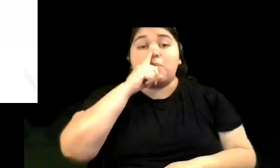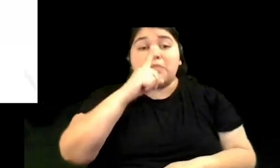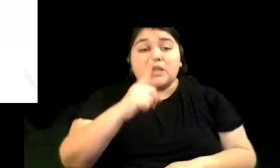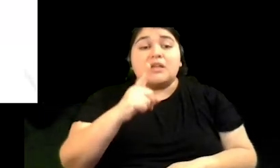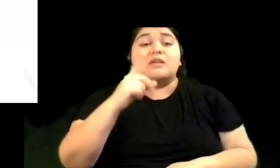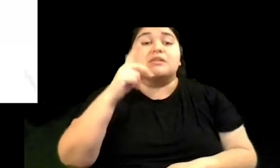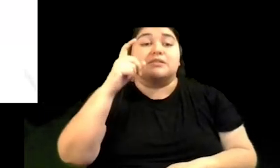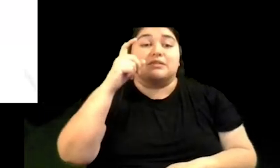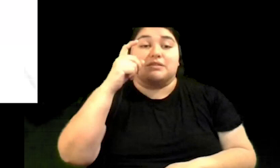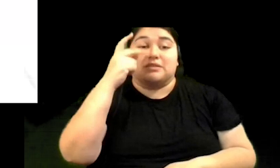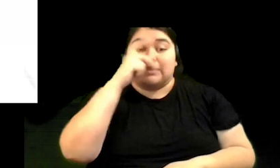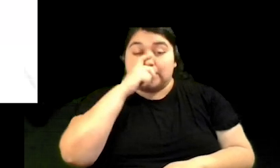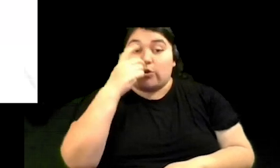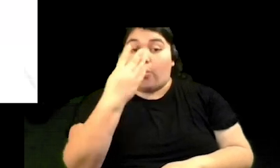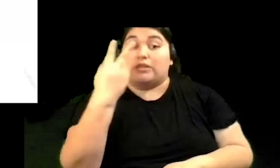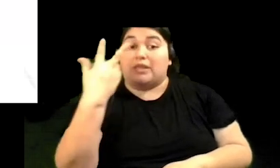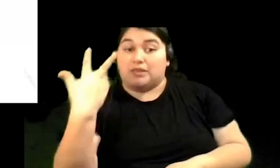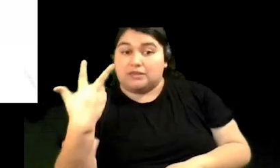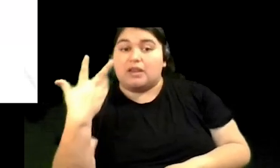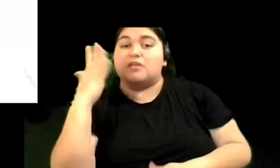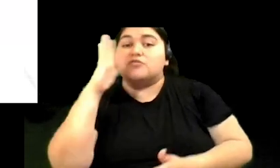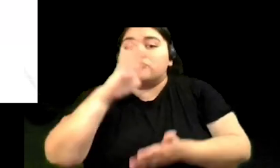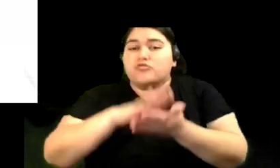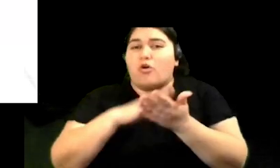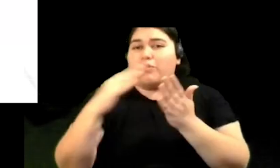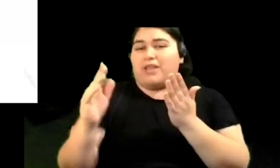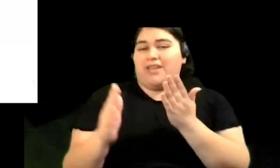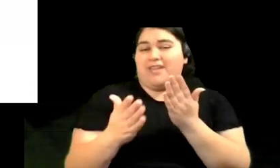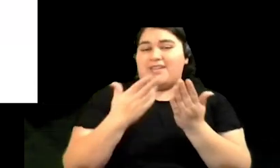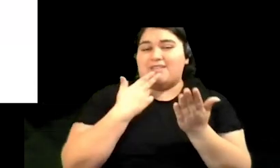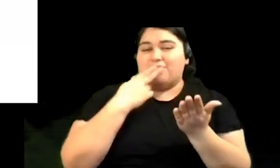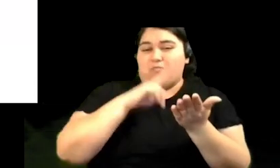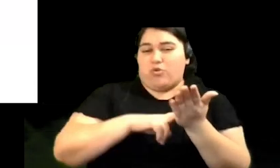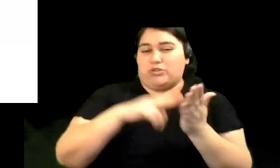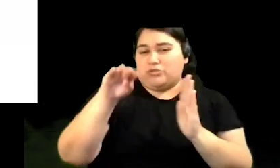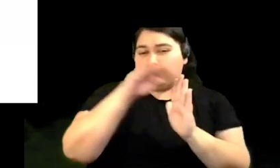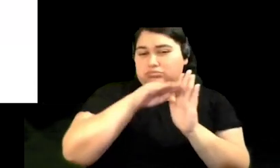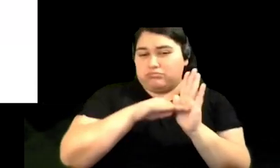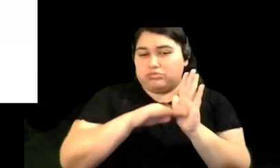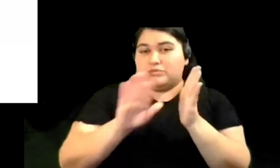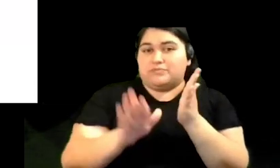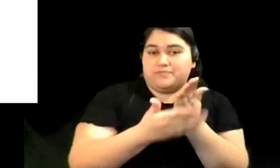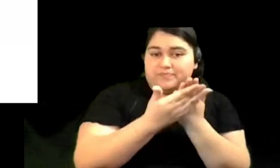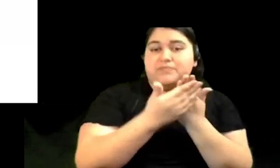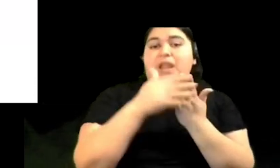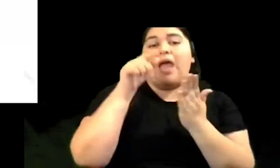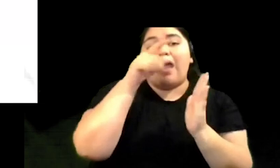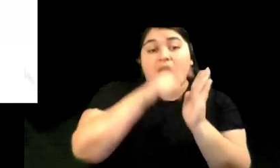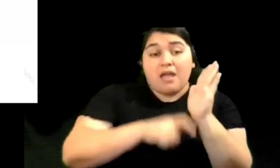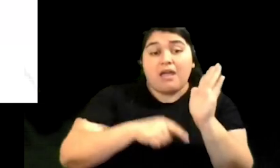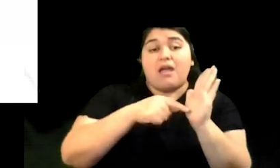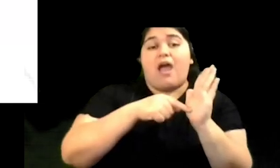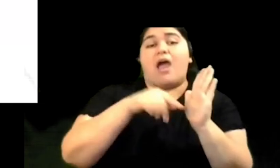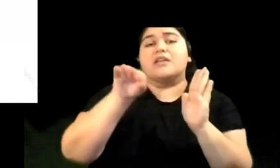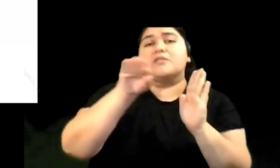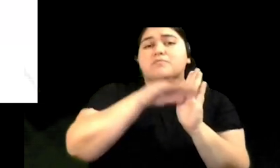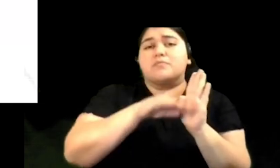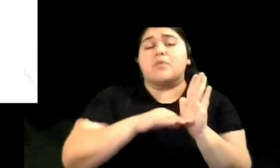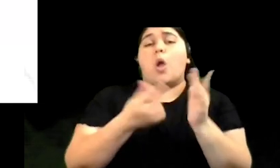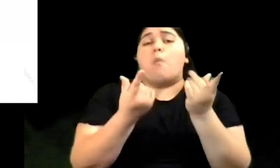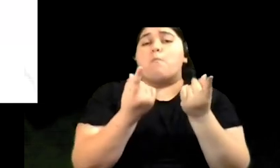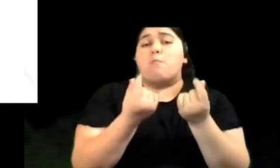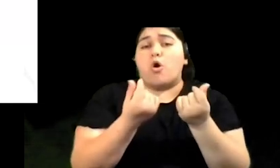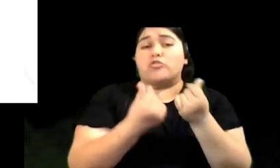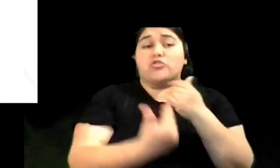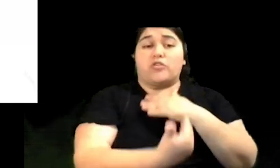27.743 de medidas fiscales paliativas y relevantes ha modificado los montos de